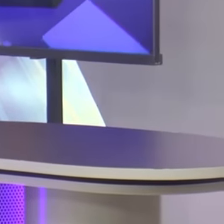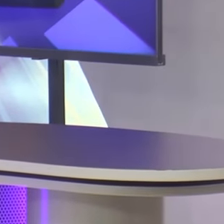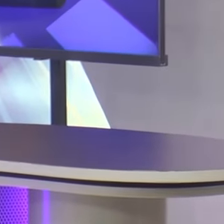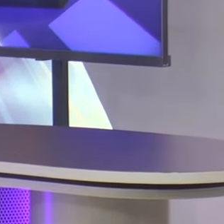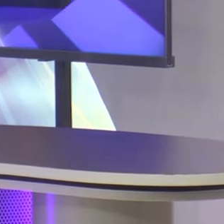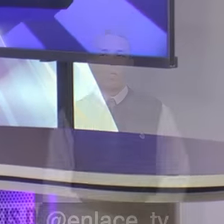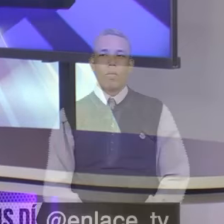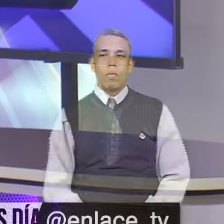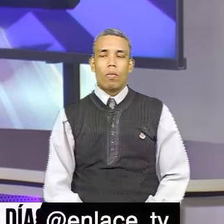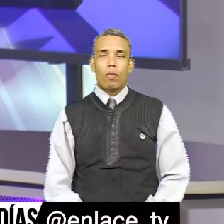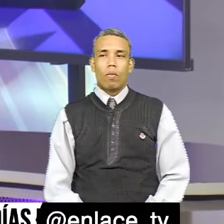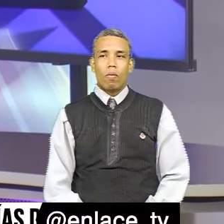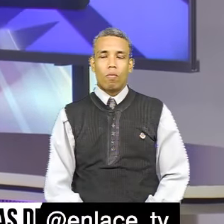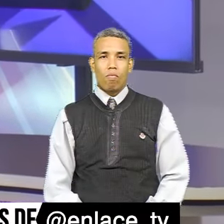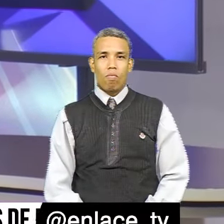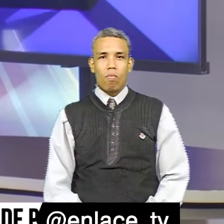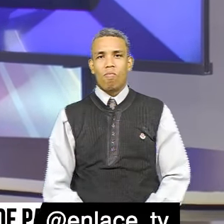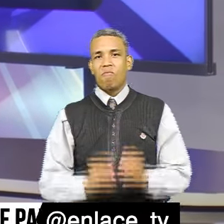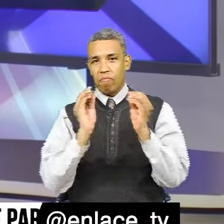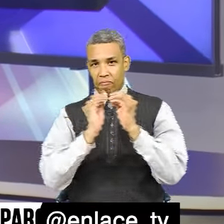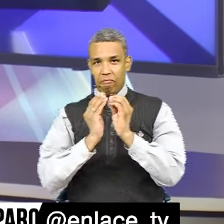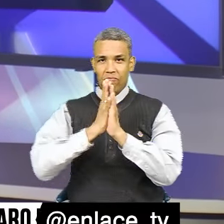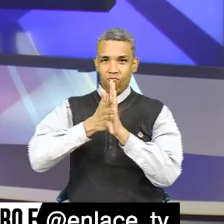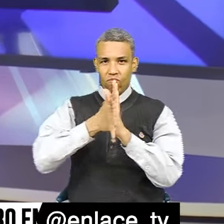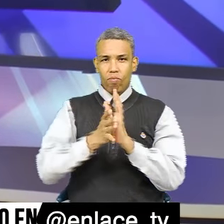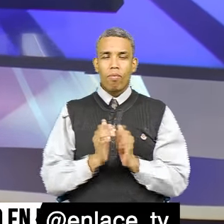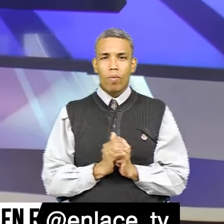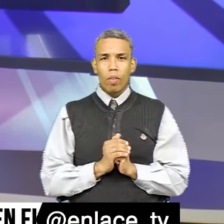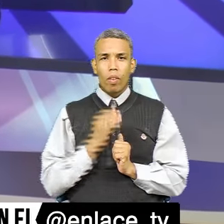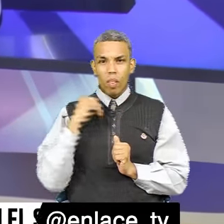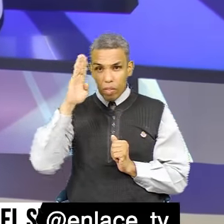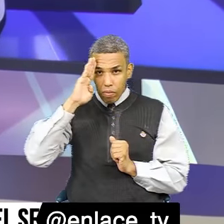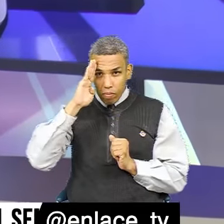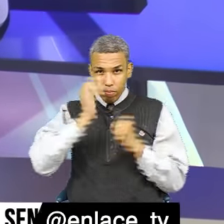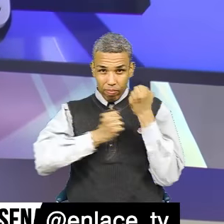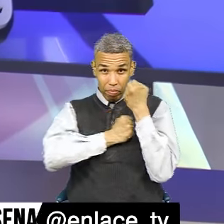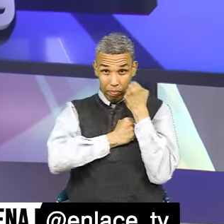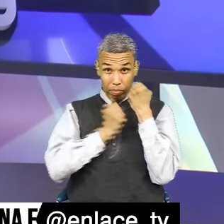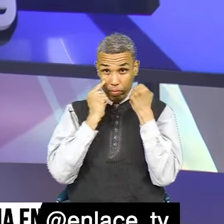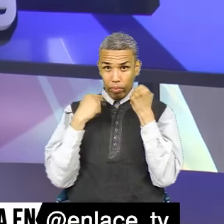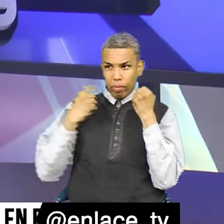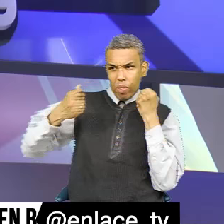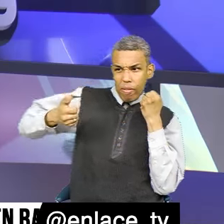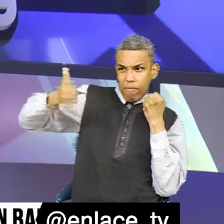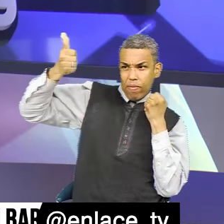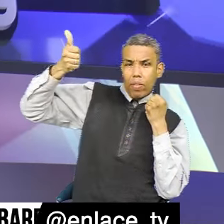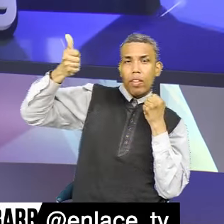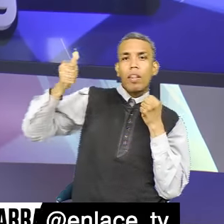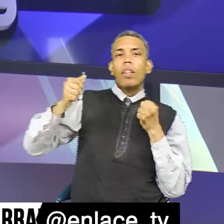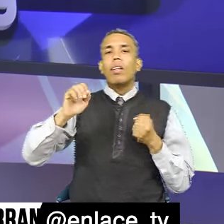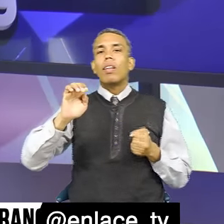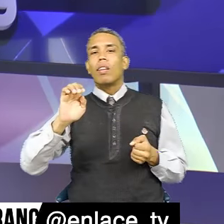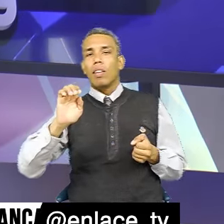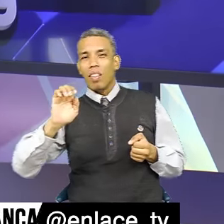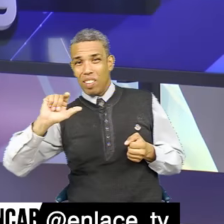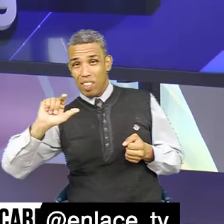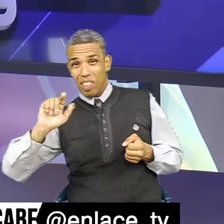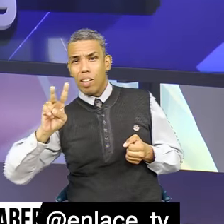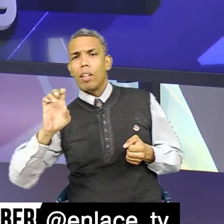Continuamos con más información en Enlace Noticias. Quinta Brigada del Ejército Nacional, a través de su comandante, el brigadier general Helder Giraldo,